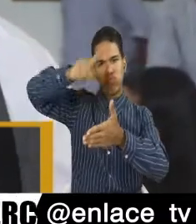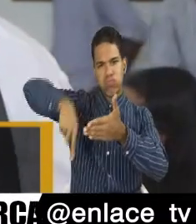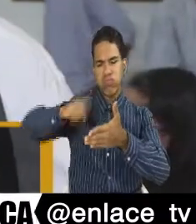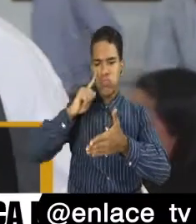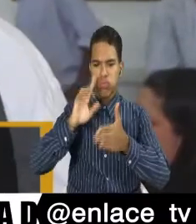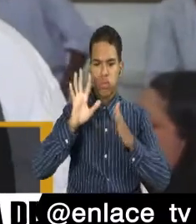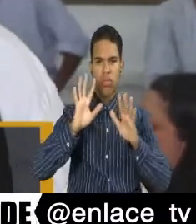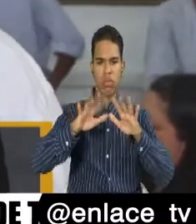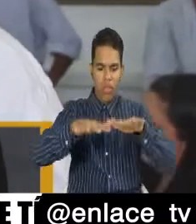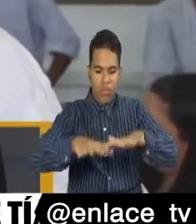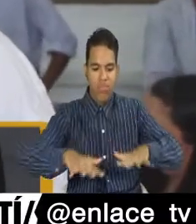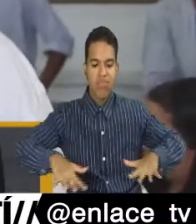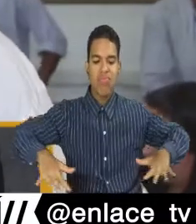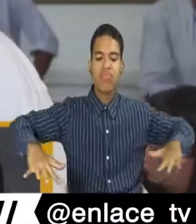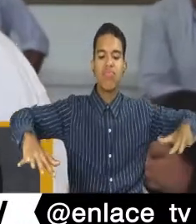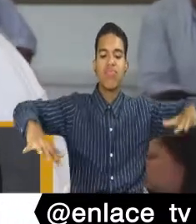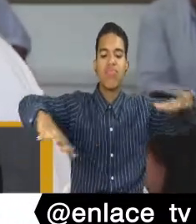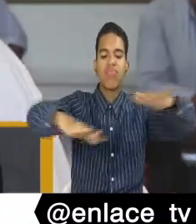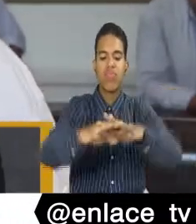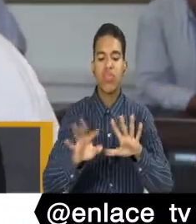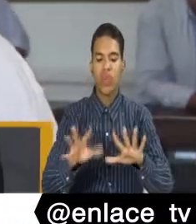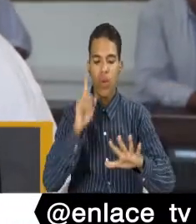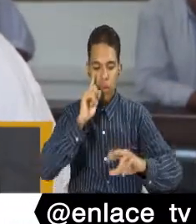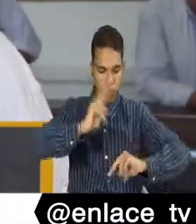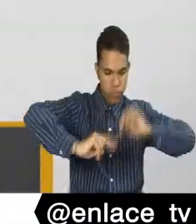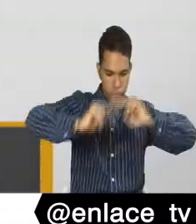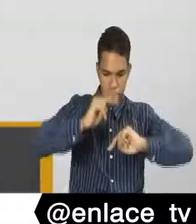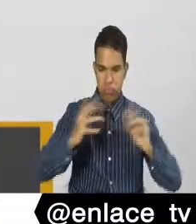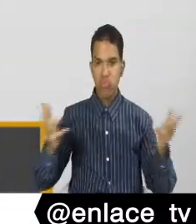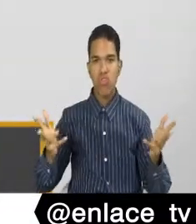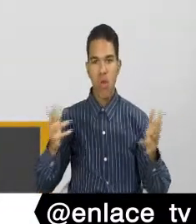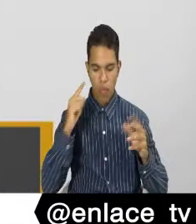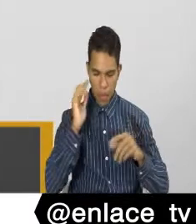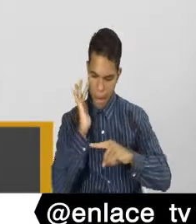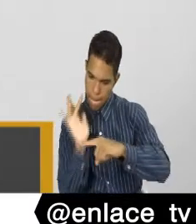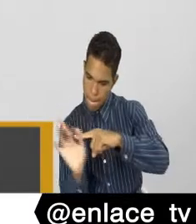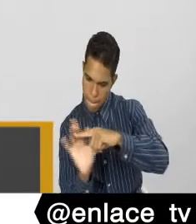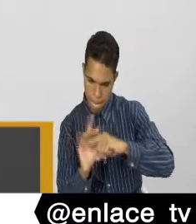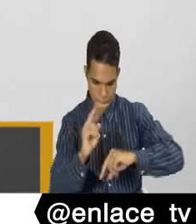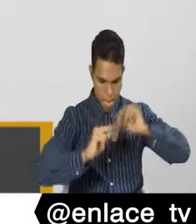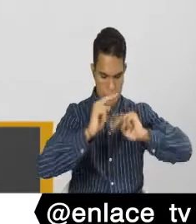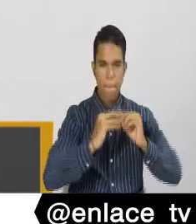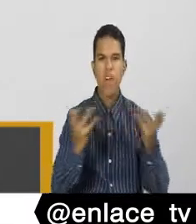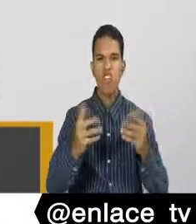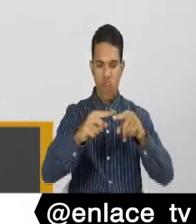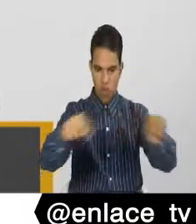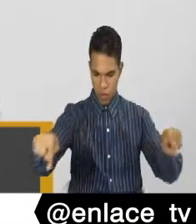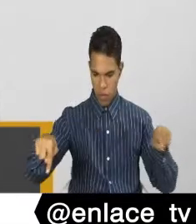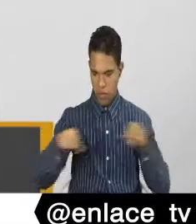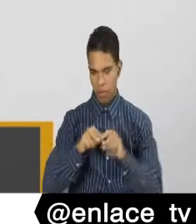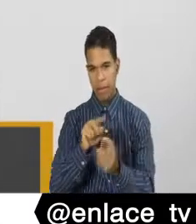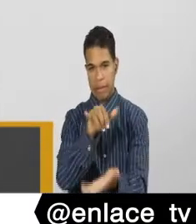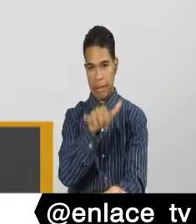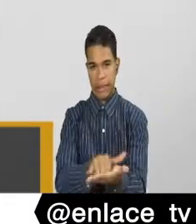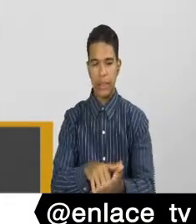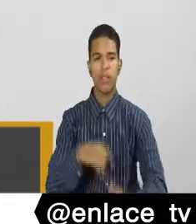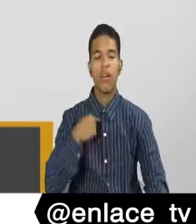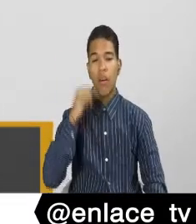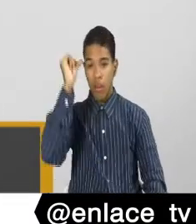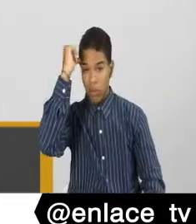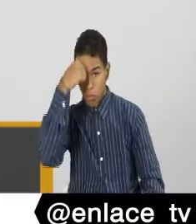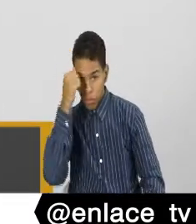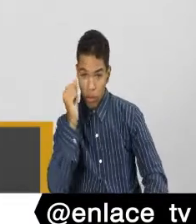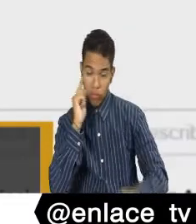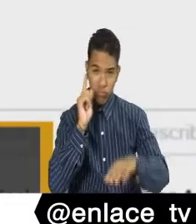y todo lo que es infraestructura en el sector donde se van a hacer estas 2.000 familias. Gómez recordó los requisitos y cómo usted aún puede